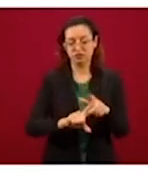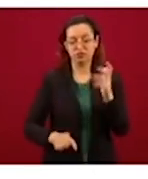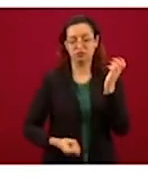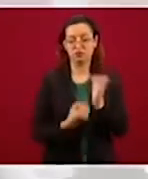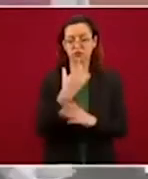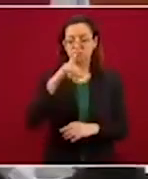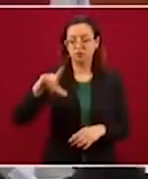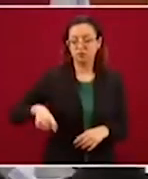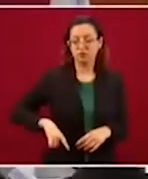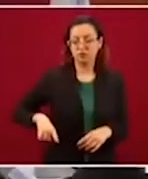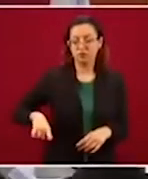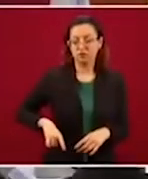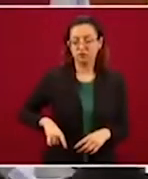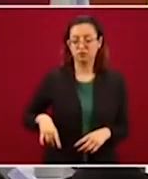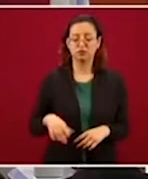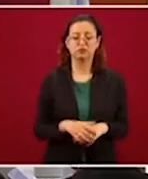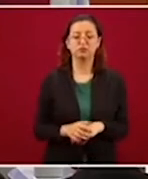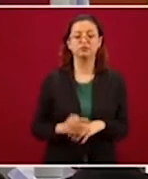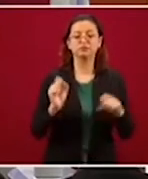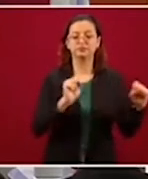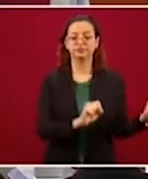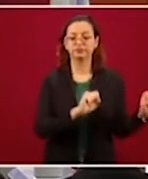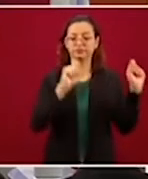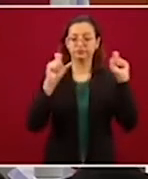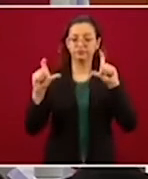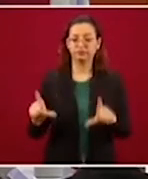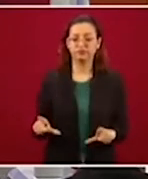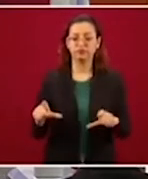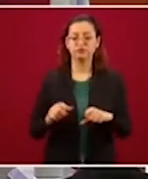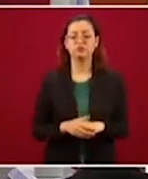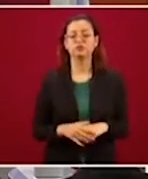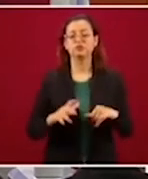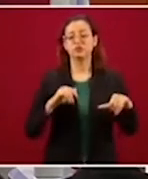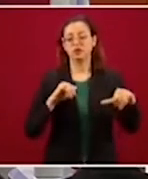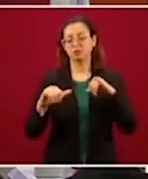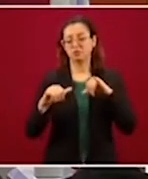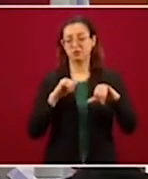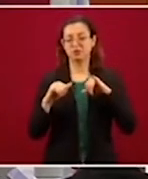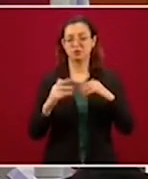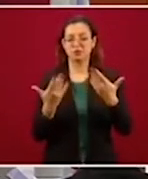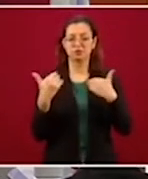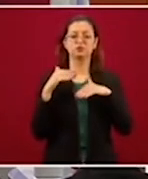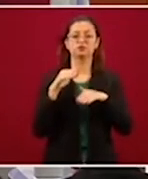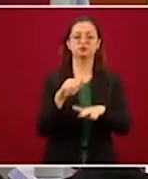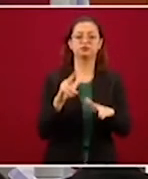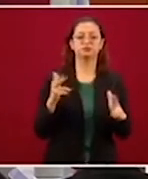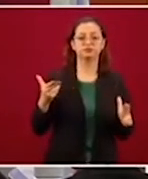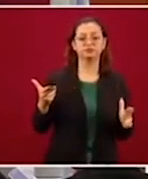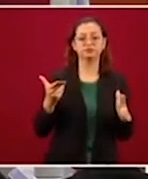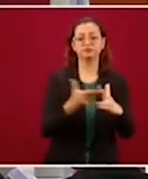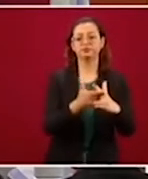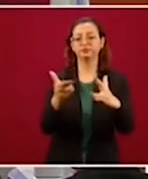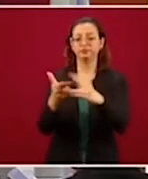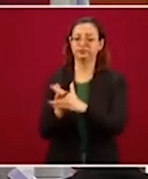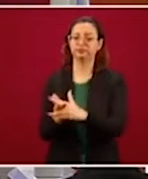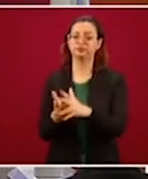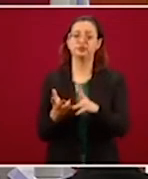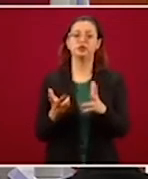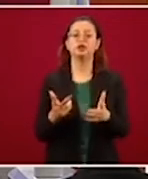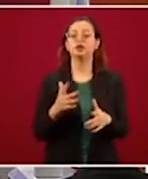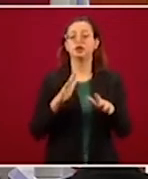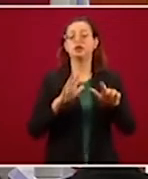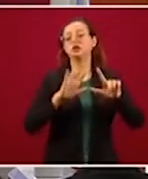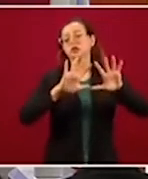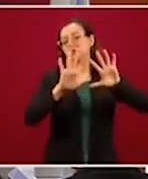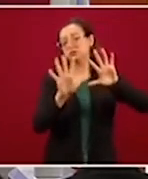y un mapa que esto es importante sobre el homicidio doloso por región es un mapa de calor que